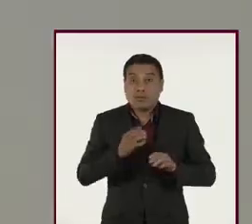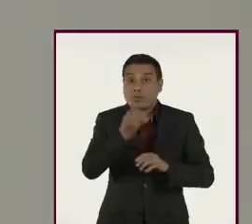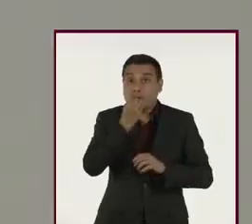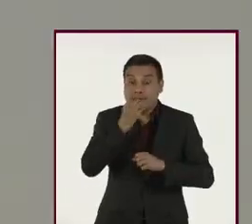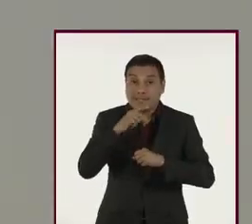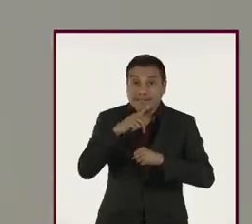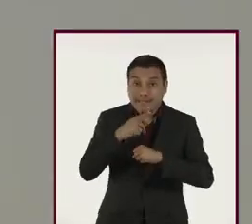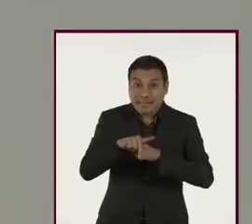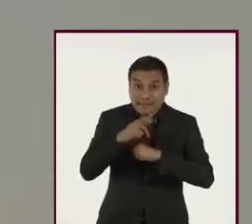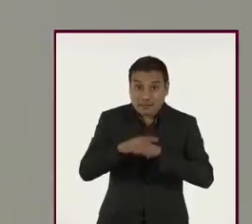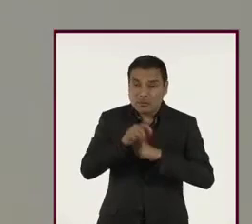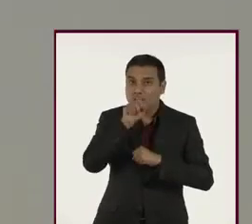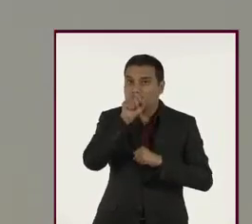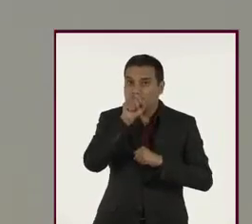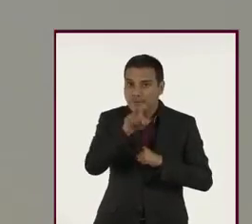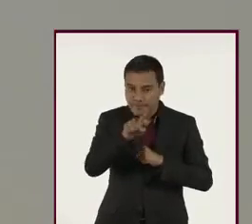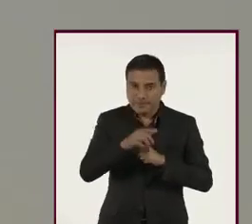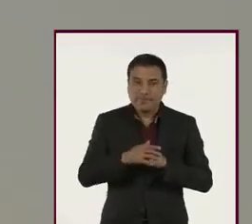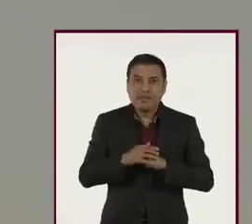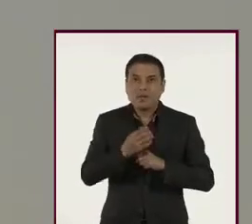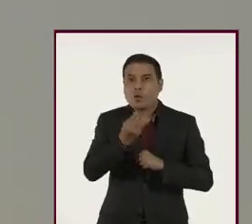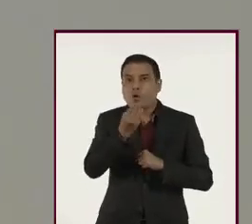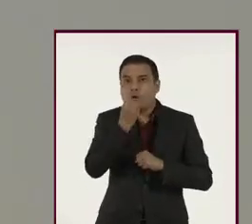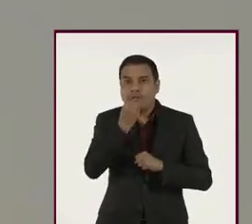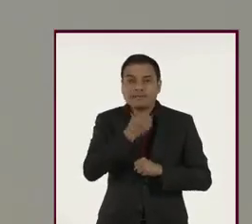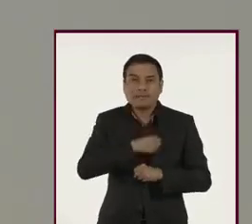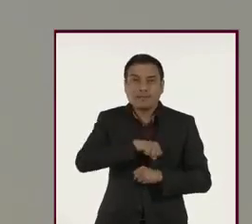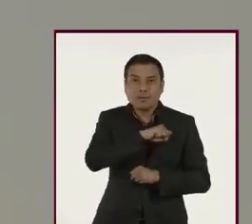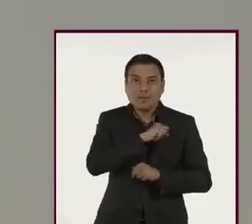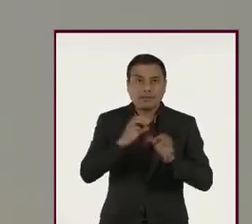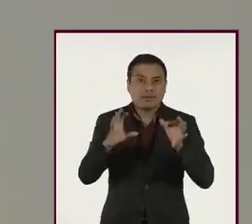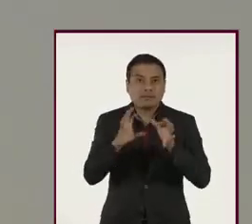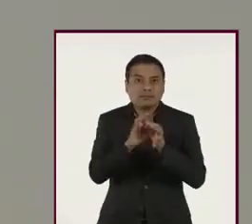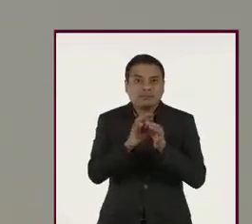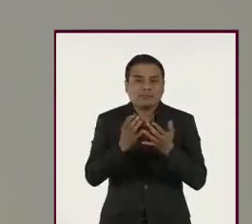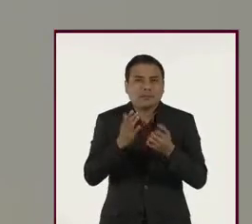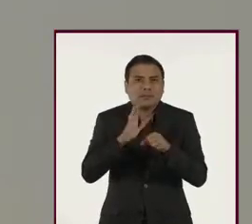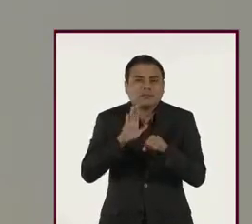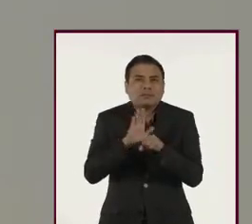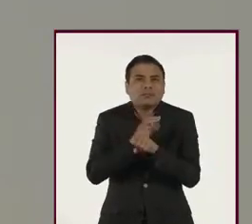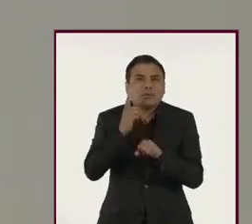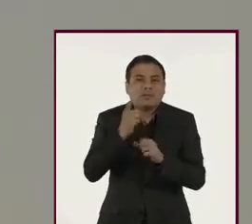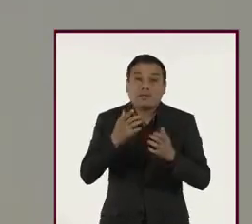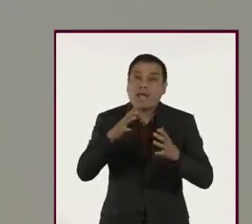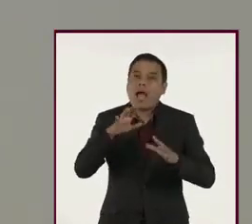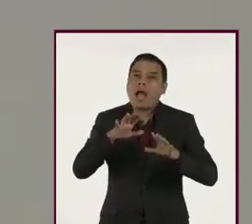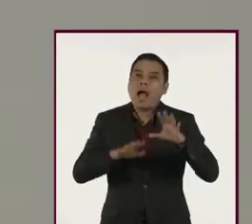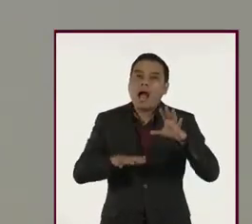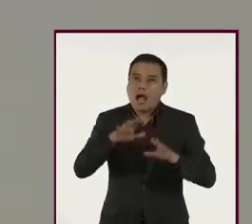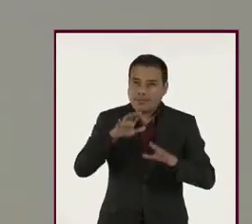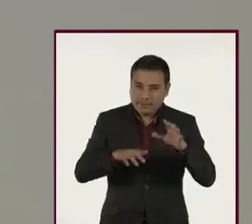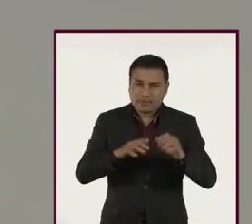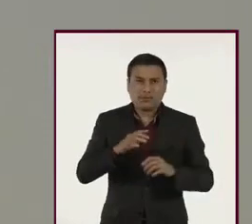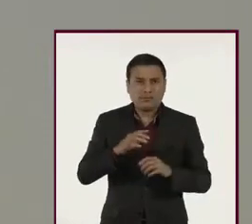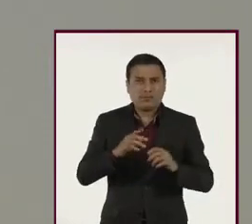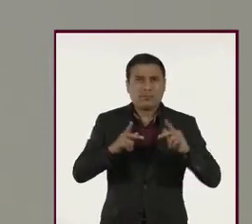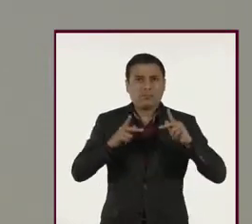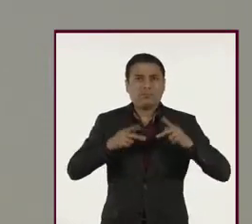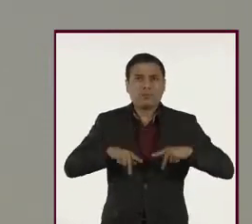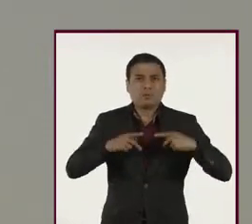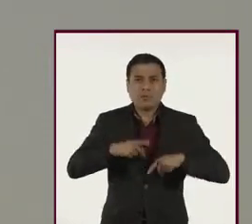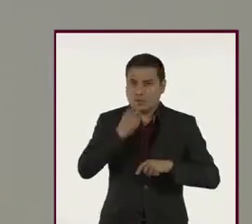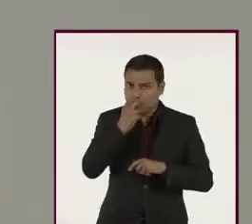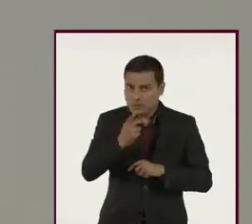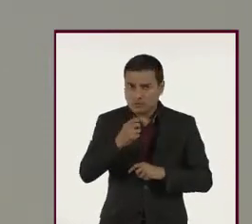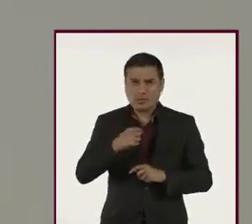las conductas alimentarias saludables. ¿Por qué? Es fácil caer en ciertos extremos y decir, estoy cuidando de